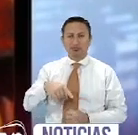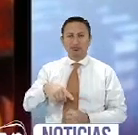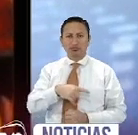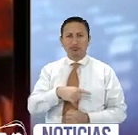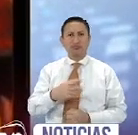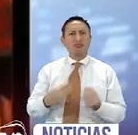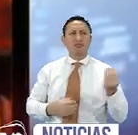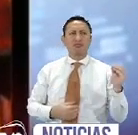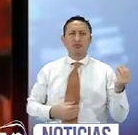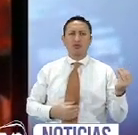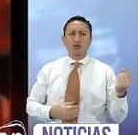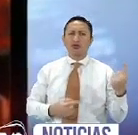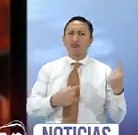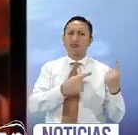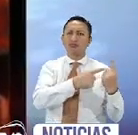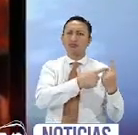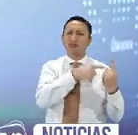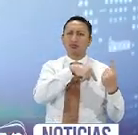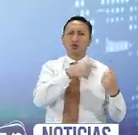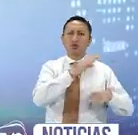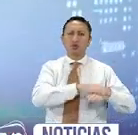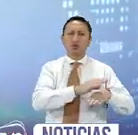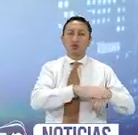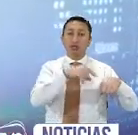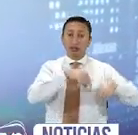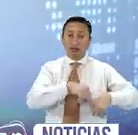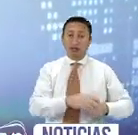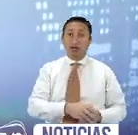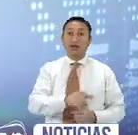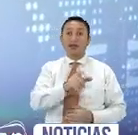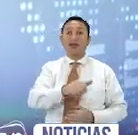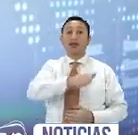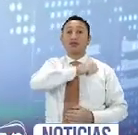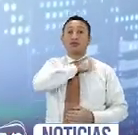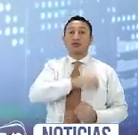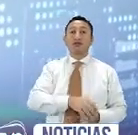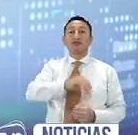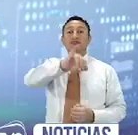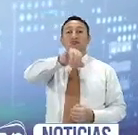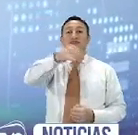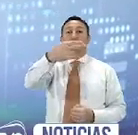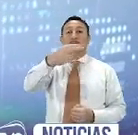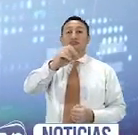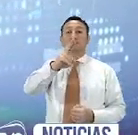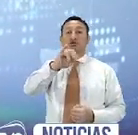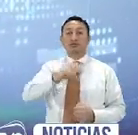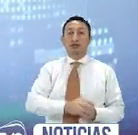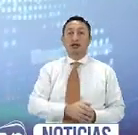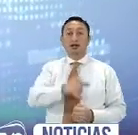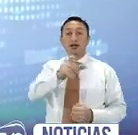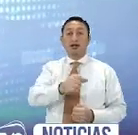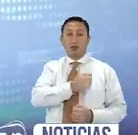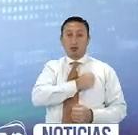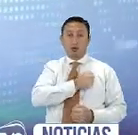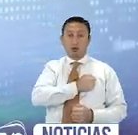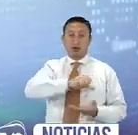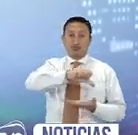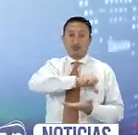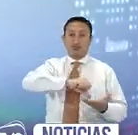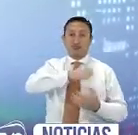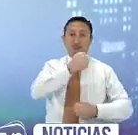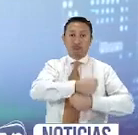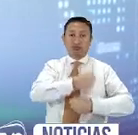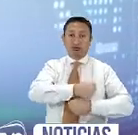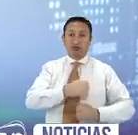edad, presuntamente implicados en el secuestro de Yonicé, propietario de una lubricadora en